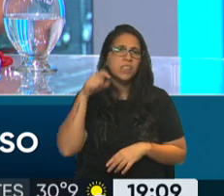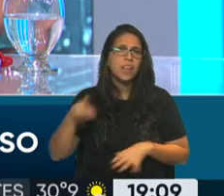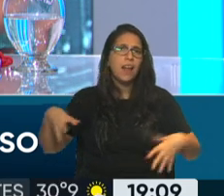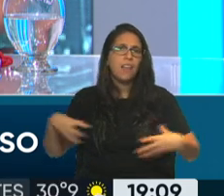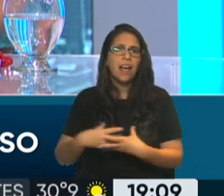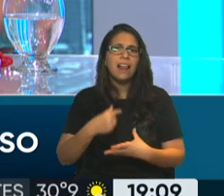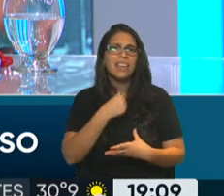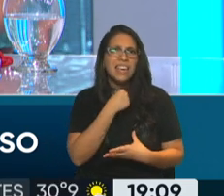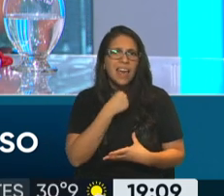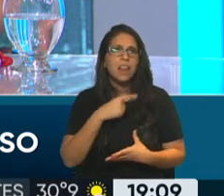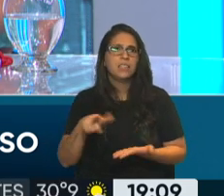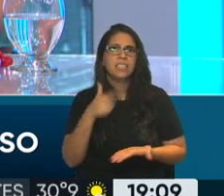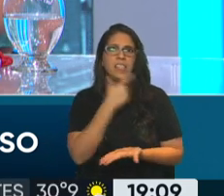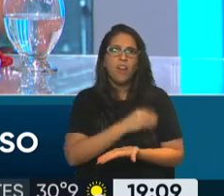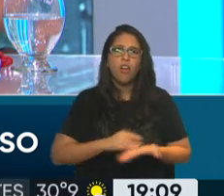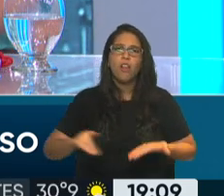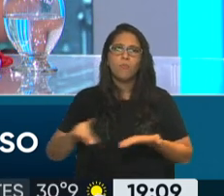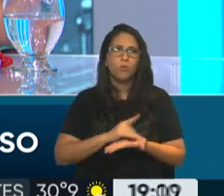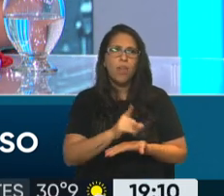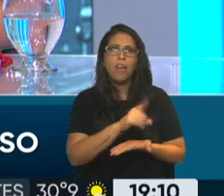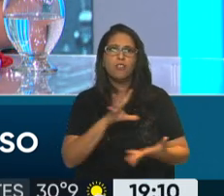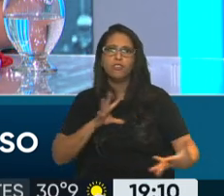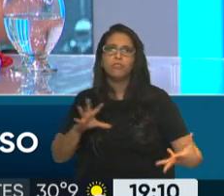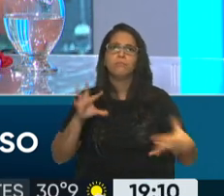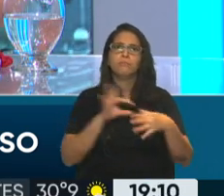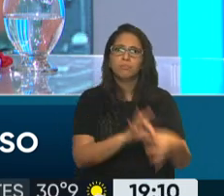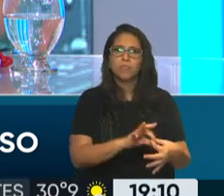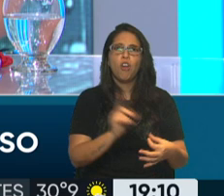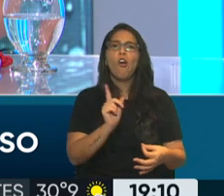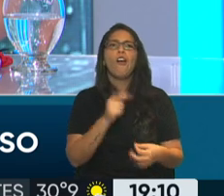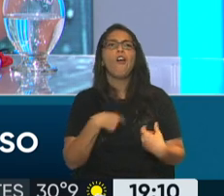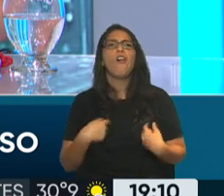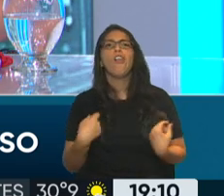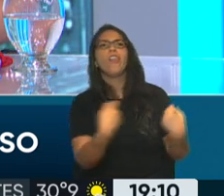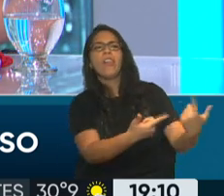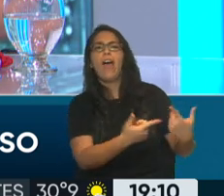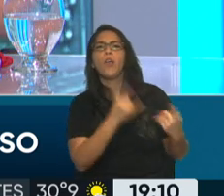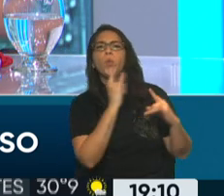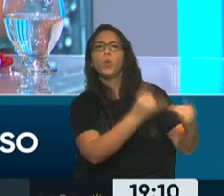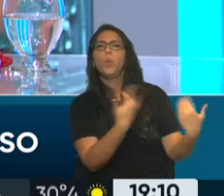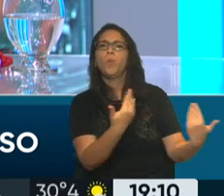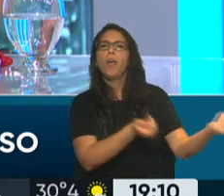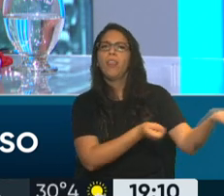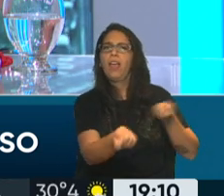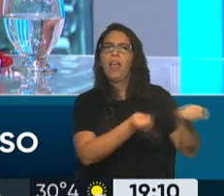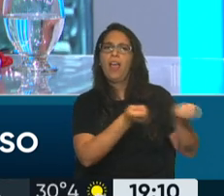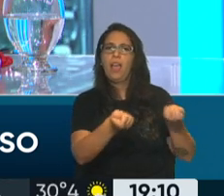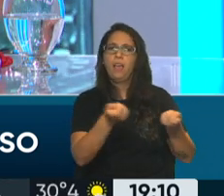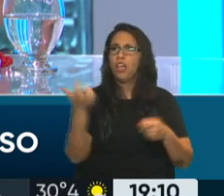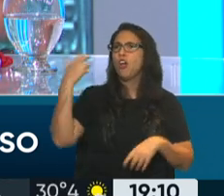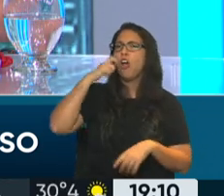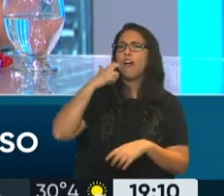sus legisladores no es no no quieren ser solamente dadores de gobernabilidad y que sea el congreso una